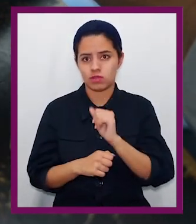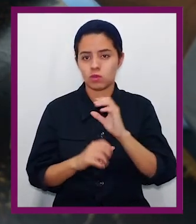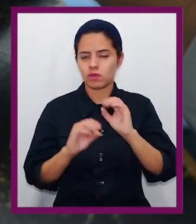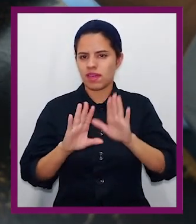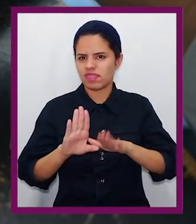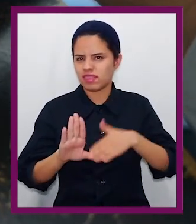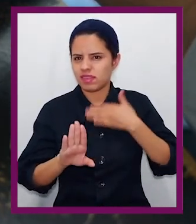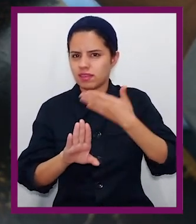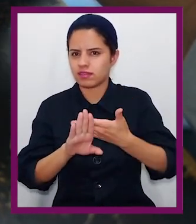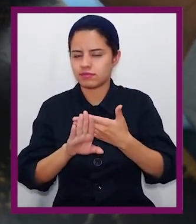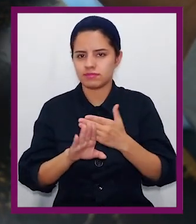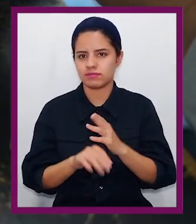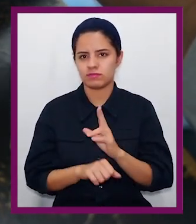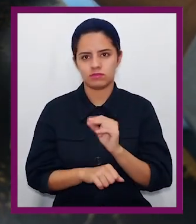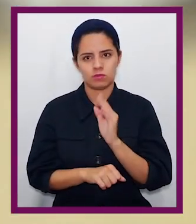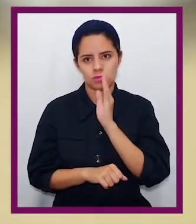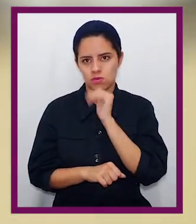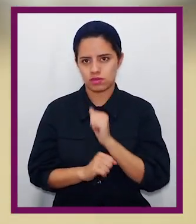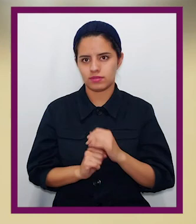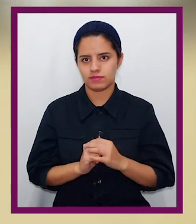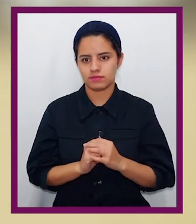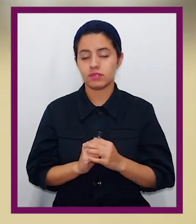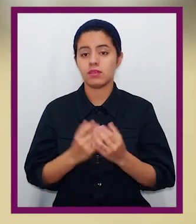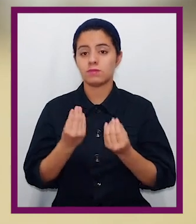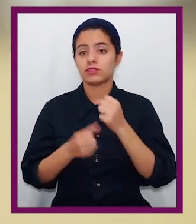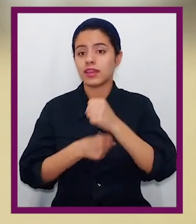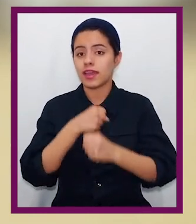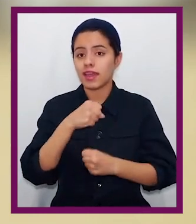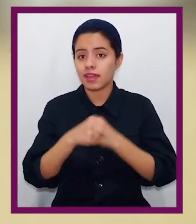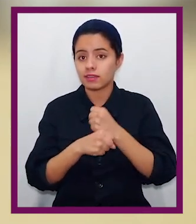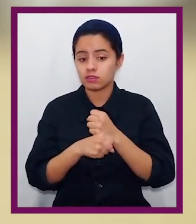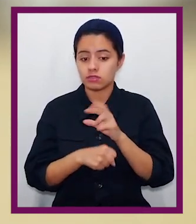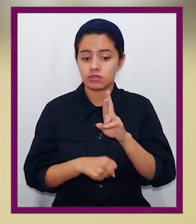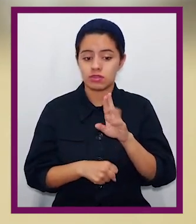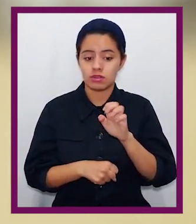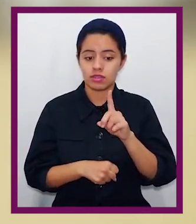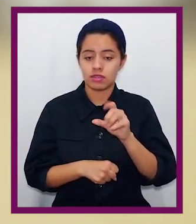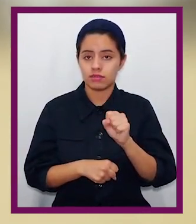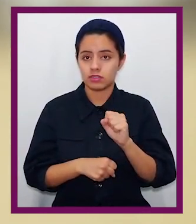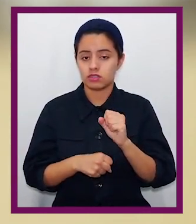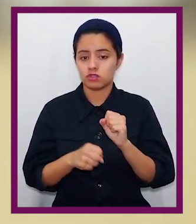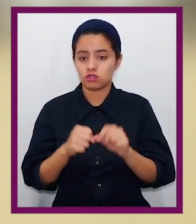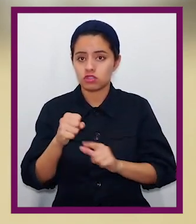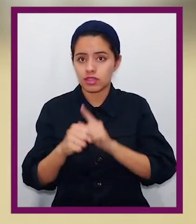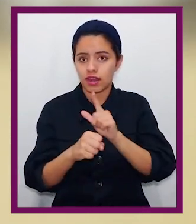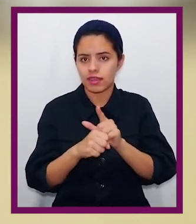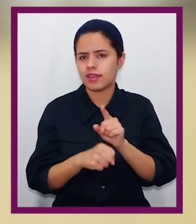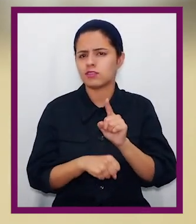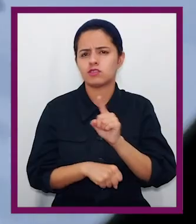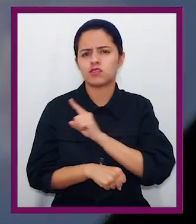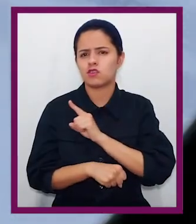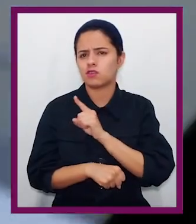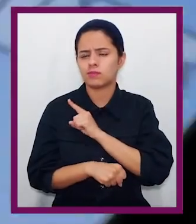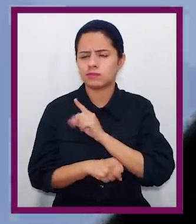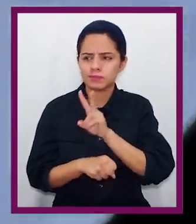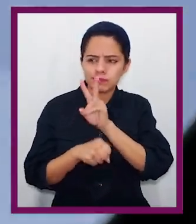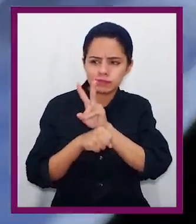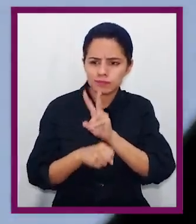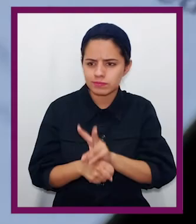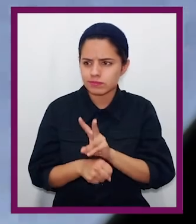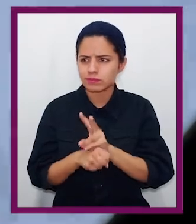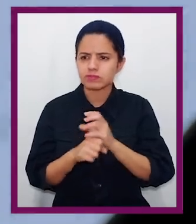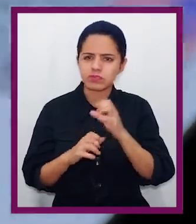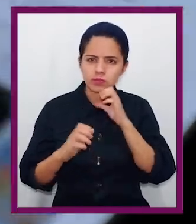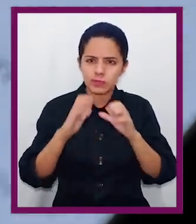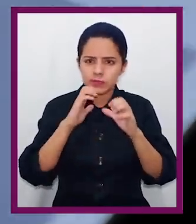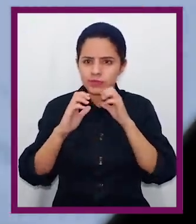demasiado agresivos, que traten de ser muy neutros. Durante muchos años, las redes sociales se regulan de manera autónoma, sí siguiendo los lineamientos de donde